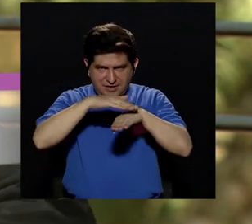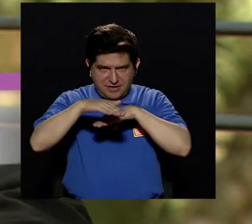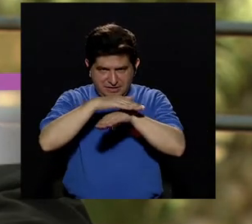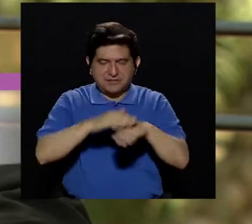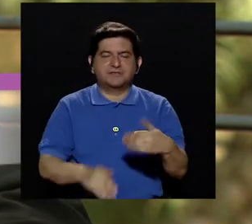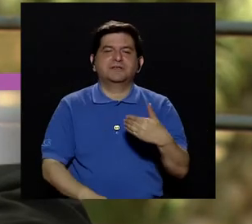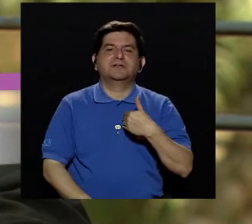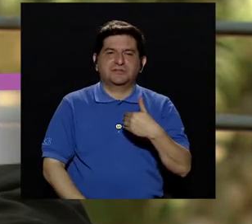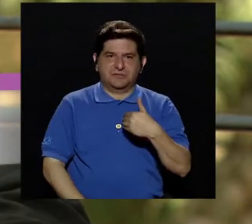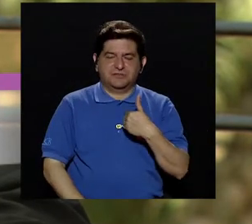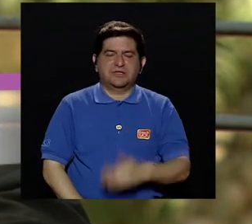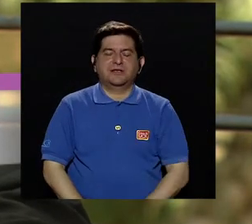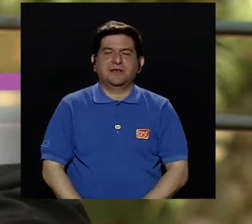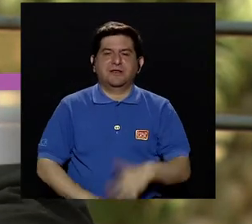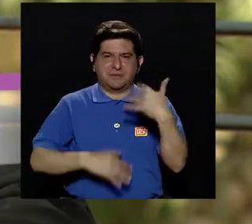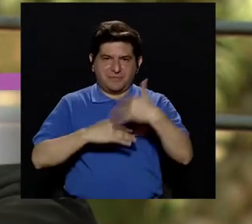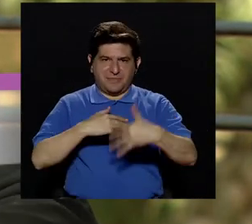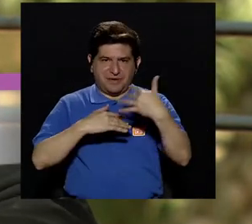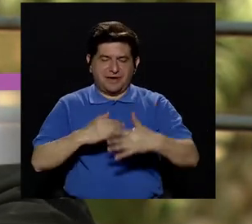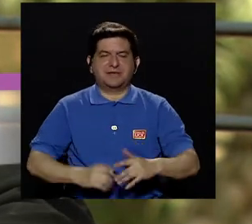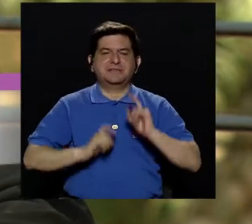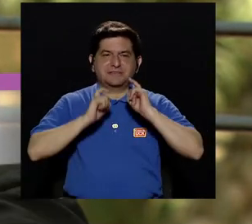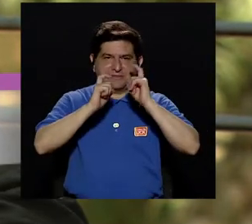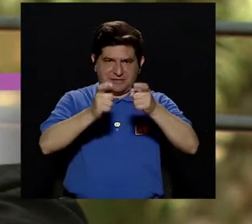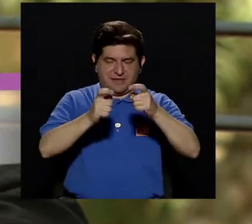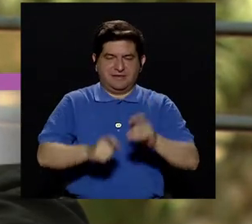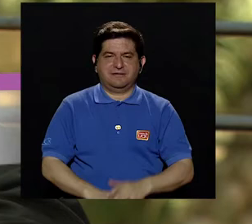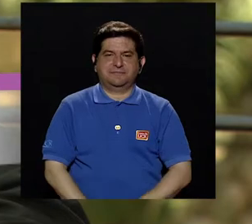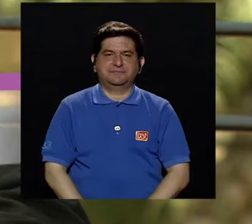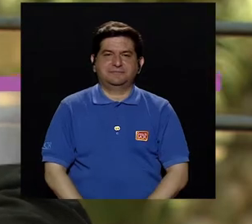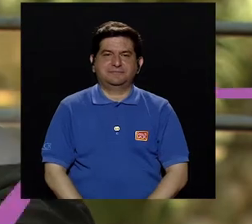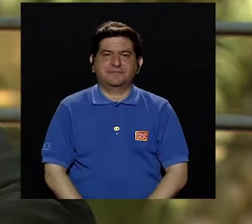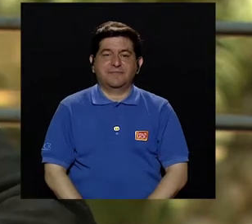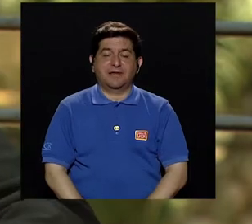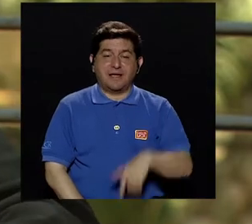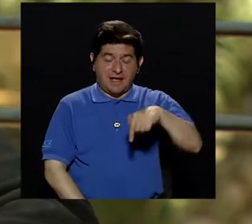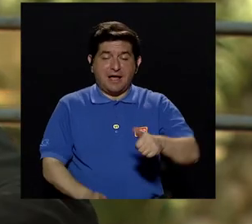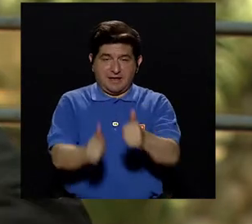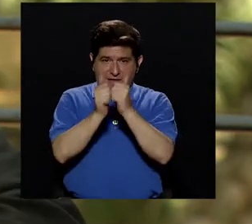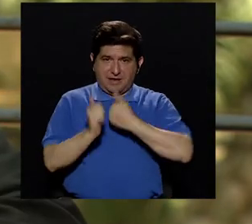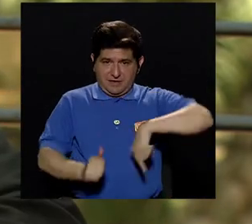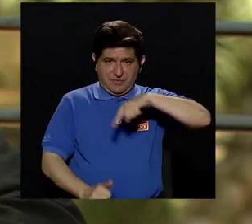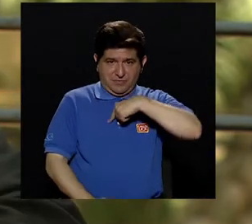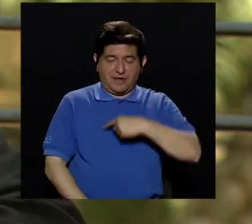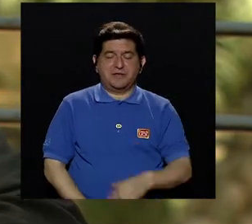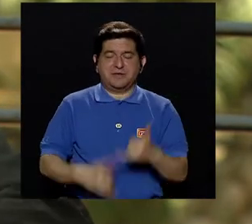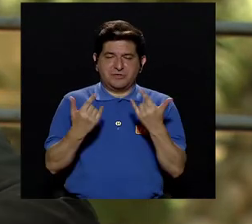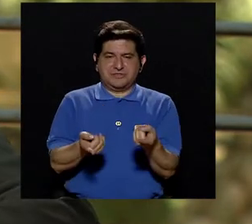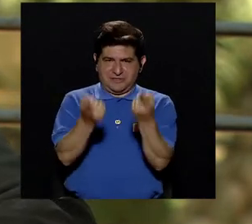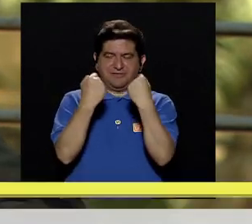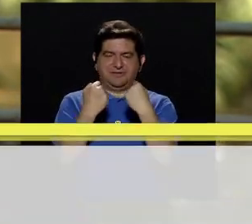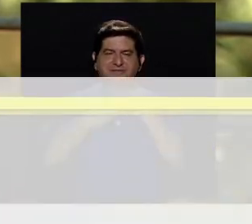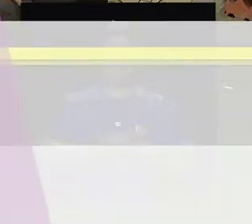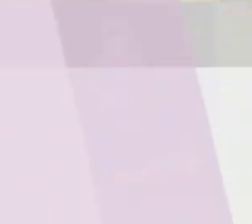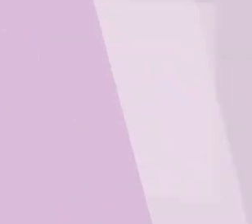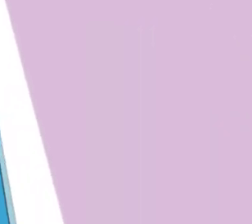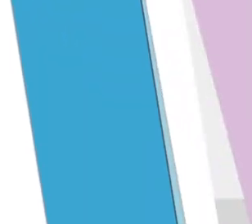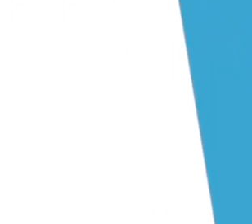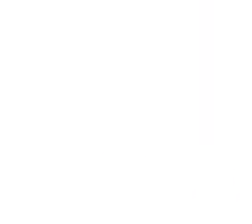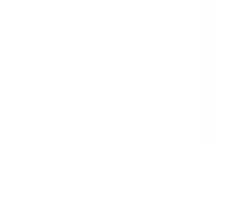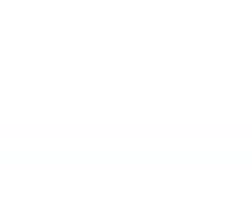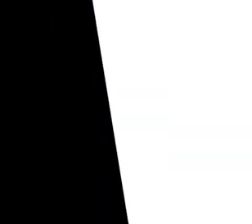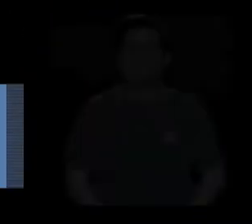o son los requisitos básicos para la donación de sangre. Así es que quédese con nosotros y ya casi regresamos.